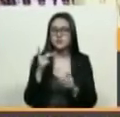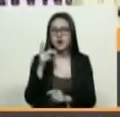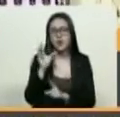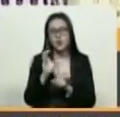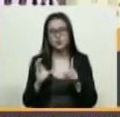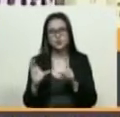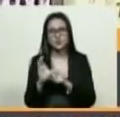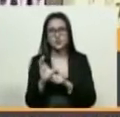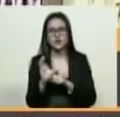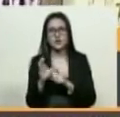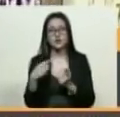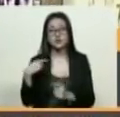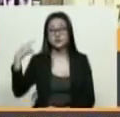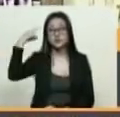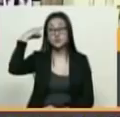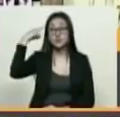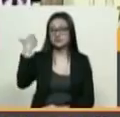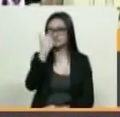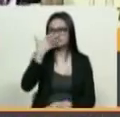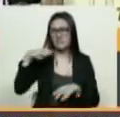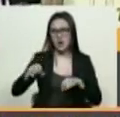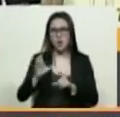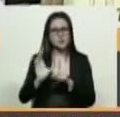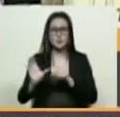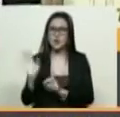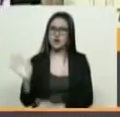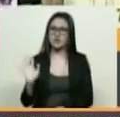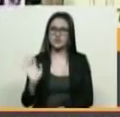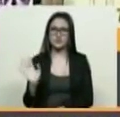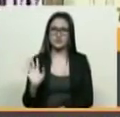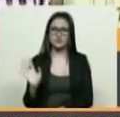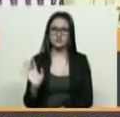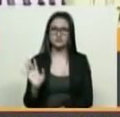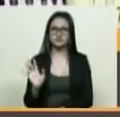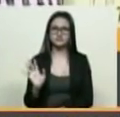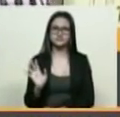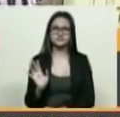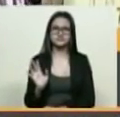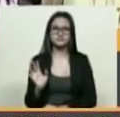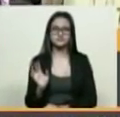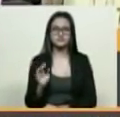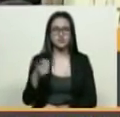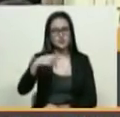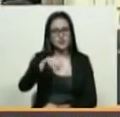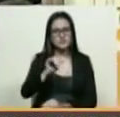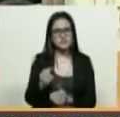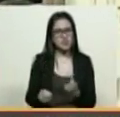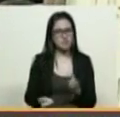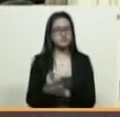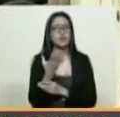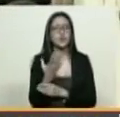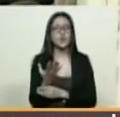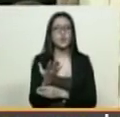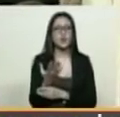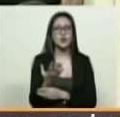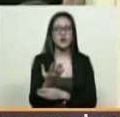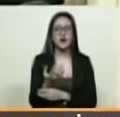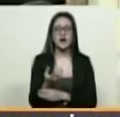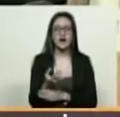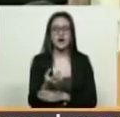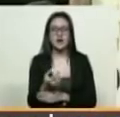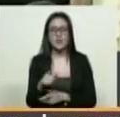neoliberal capitalista de la cultura, que los considera a ustedes, a los creadores y a sus obras, mercancía.